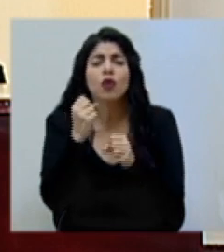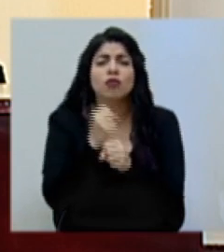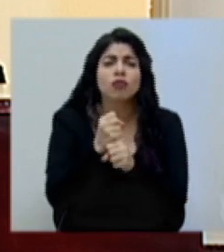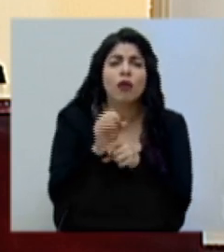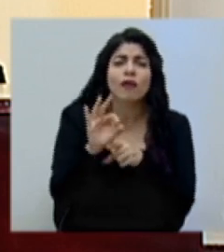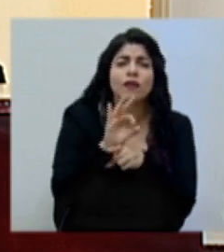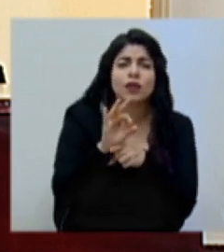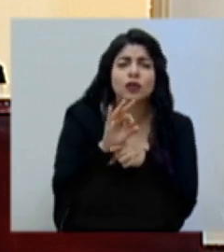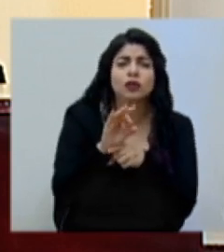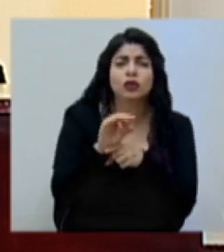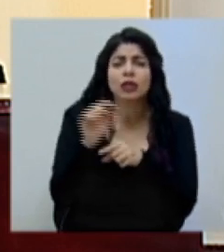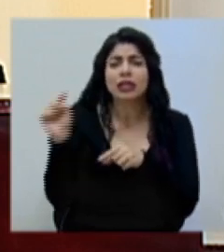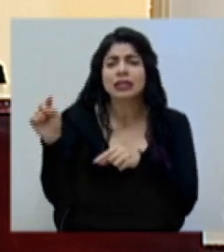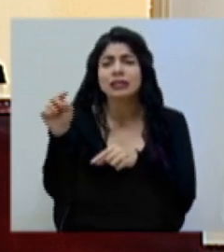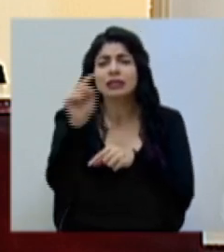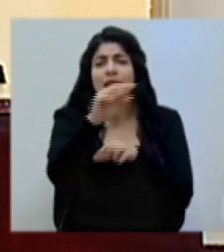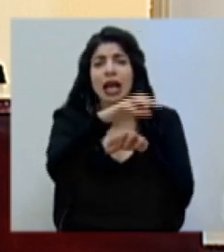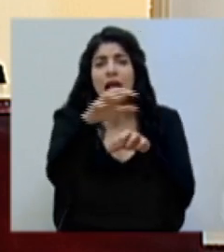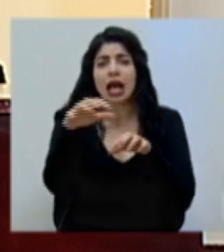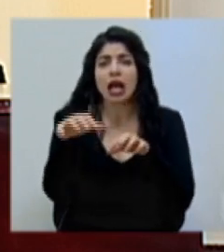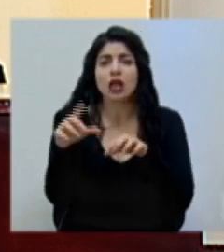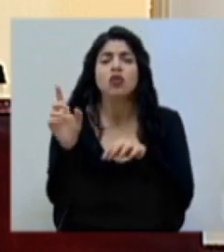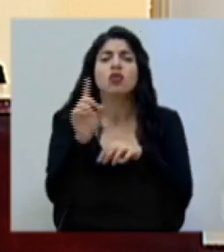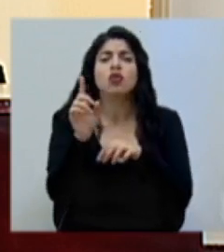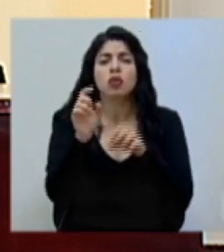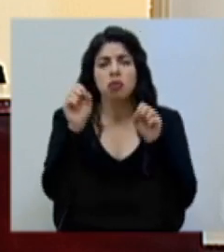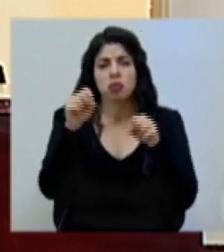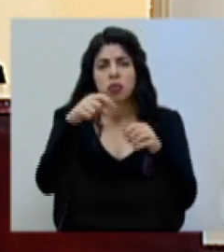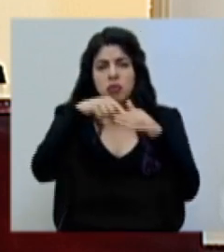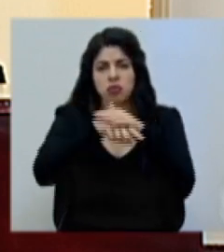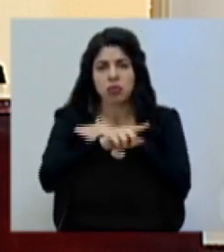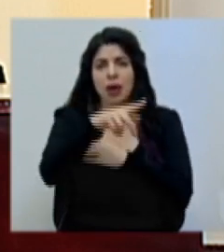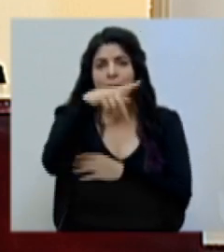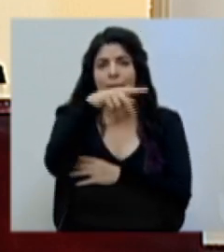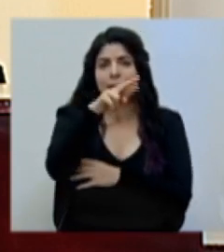en los distintos cantones puede visitar el sitio